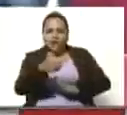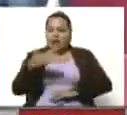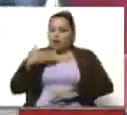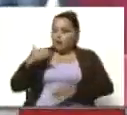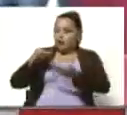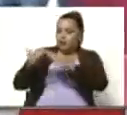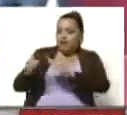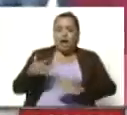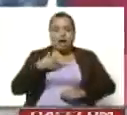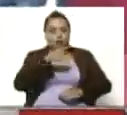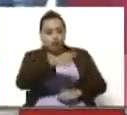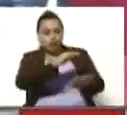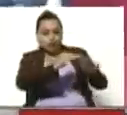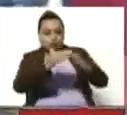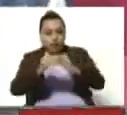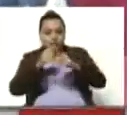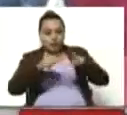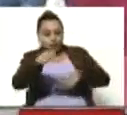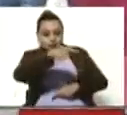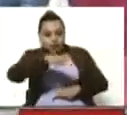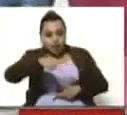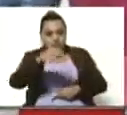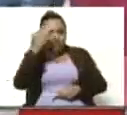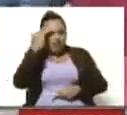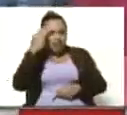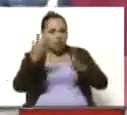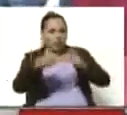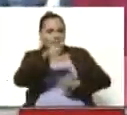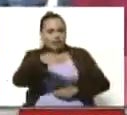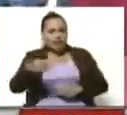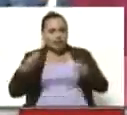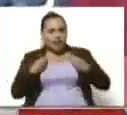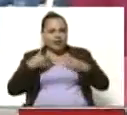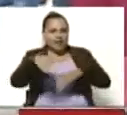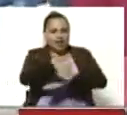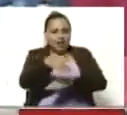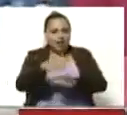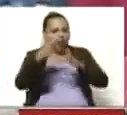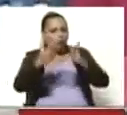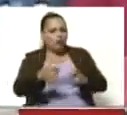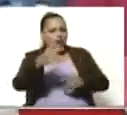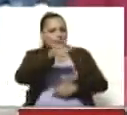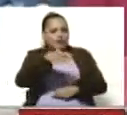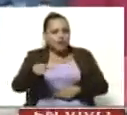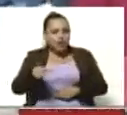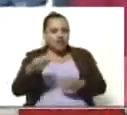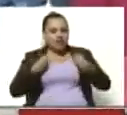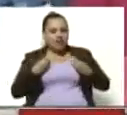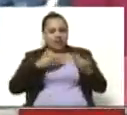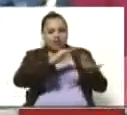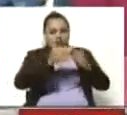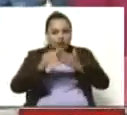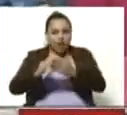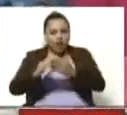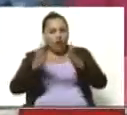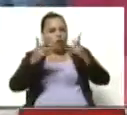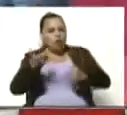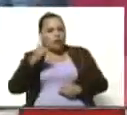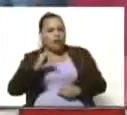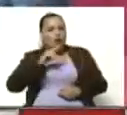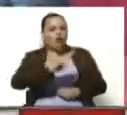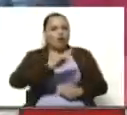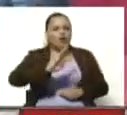comunidad en la comunidad ustedes son los que saben cuánta gente vive en la calle cuánta gente saben la comuna vive en la comunidad Cuántos están en la